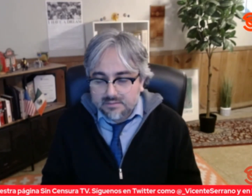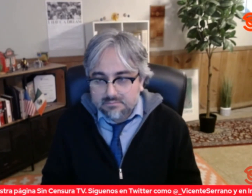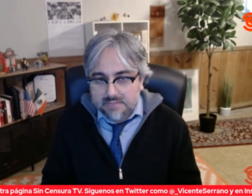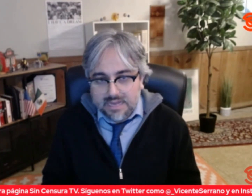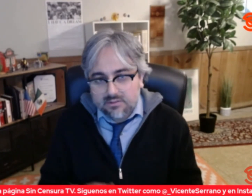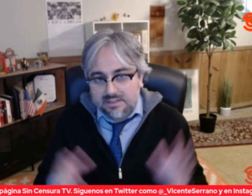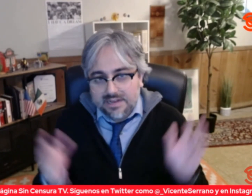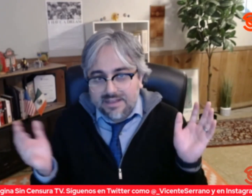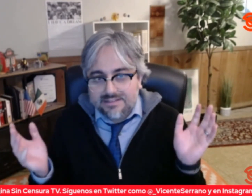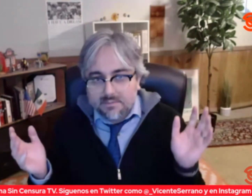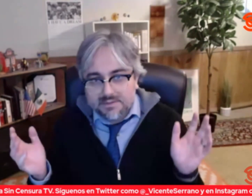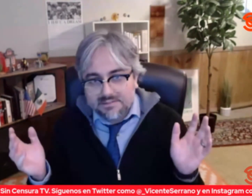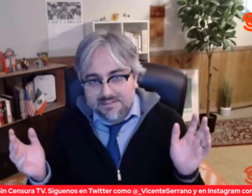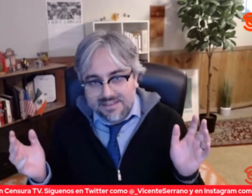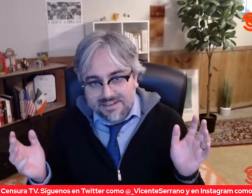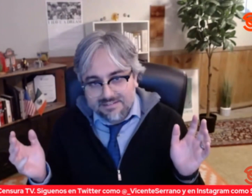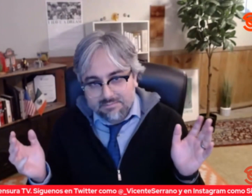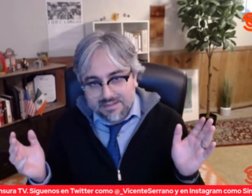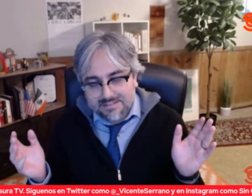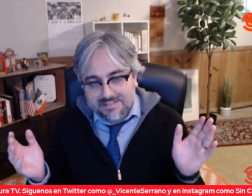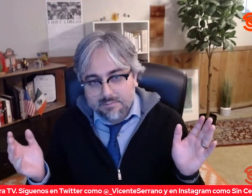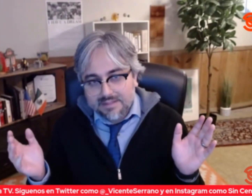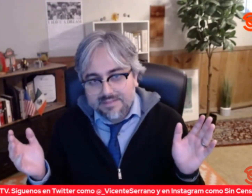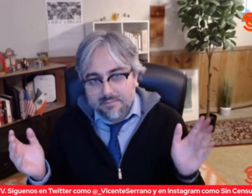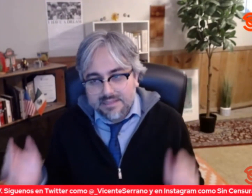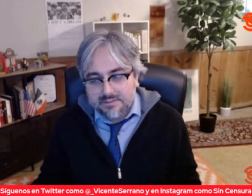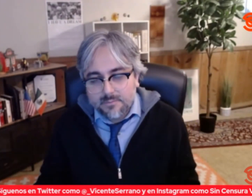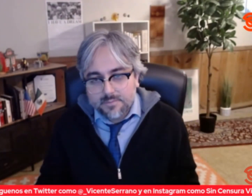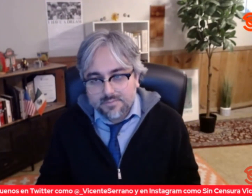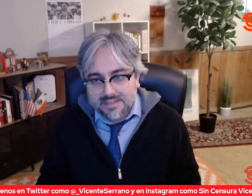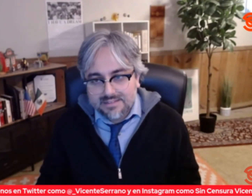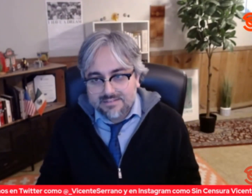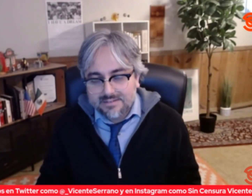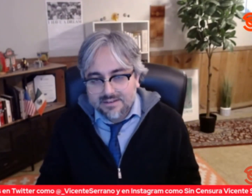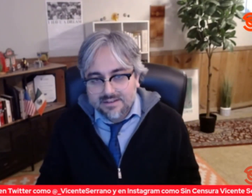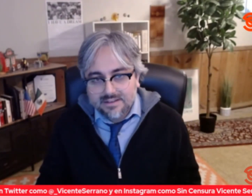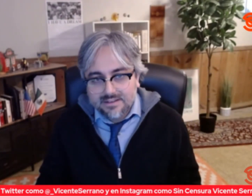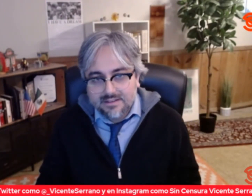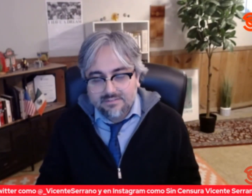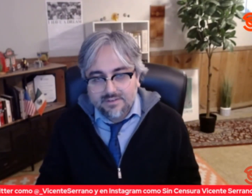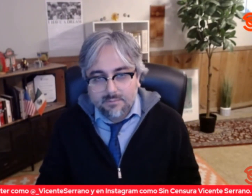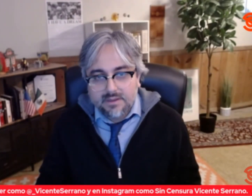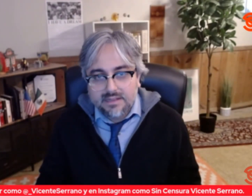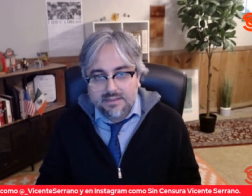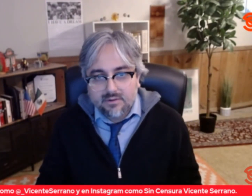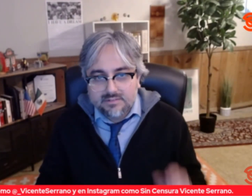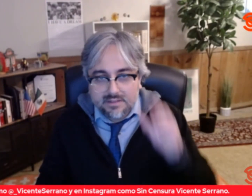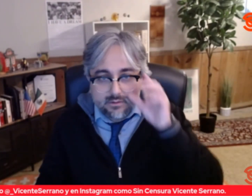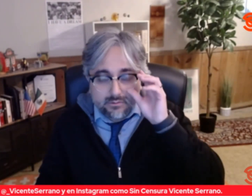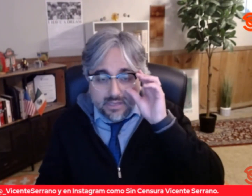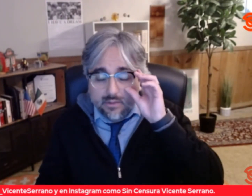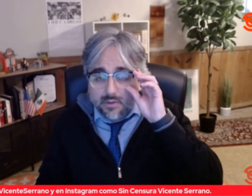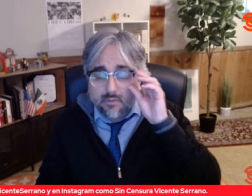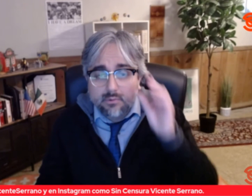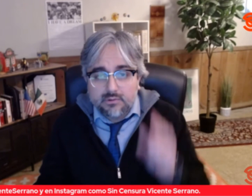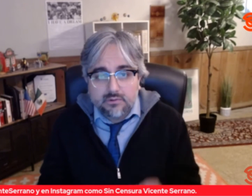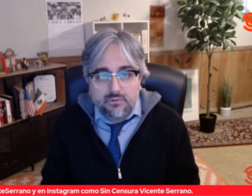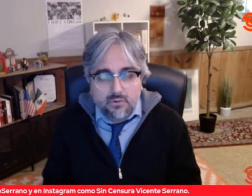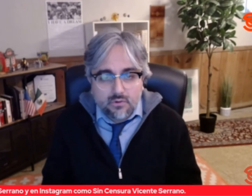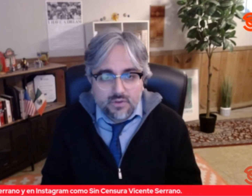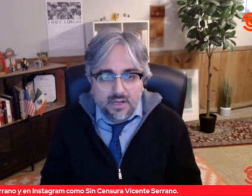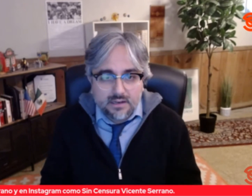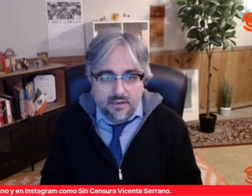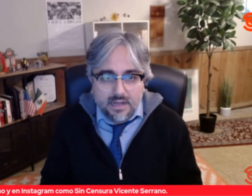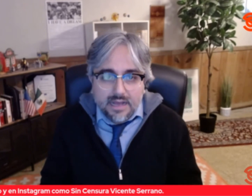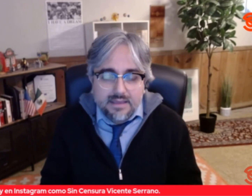que algo tendrá que saber al hacer este planteamiento, al decir que Felipe Calderón está denunciado y hay un proceso